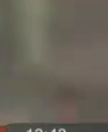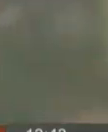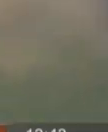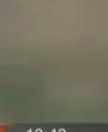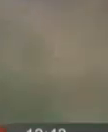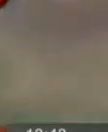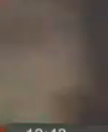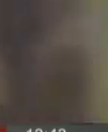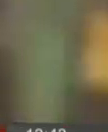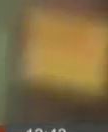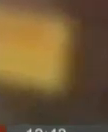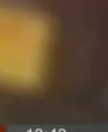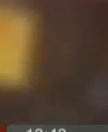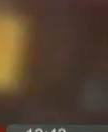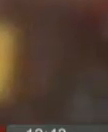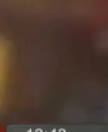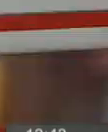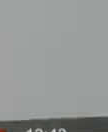770-88444.